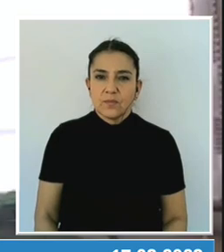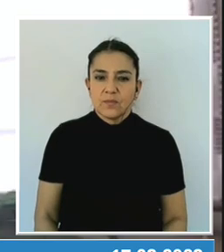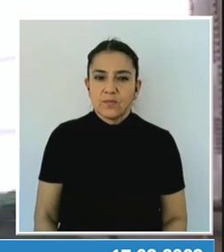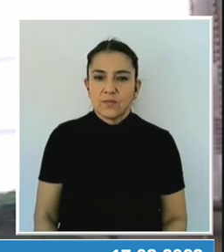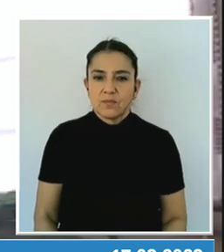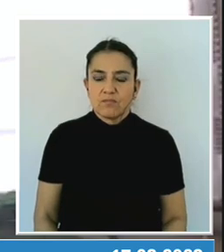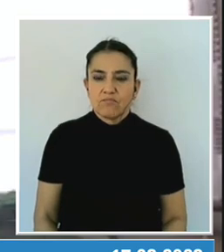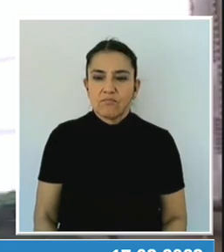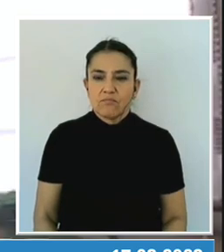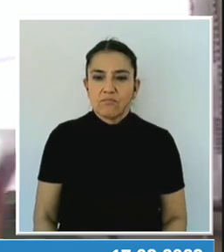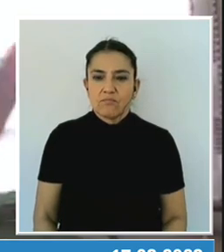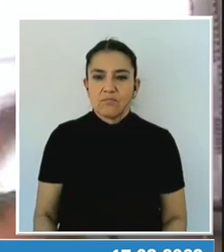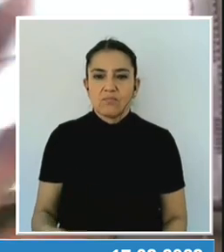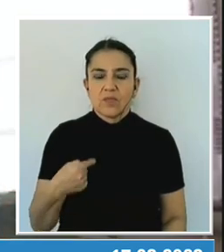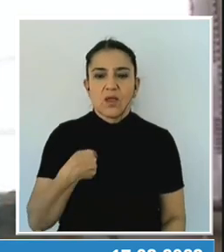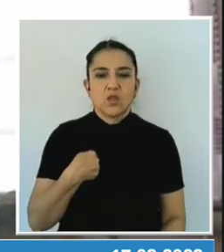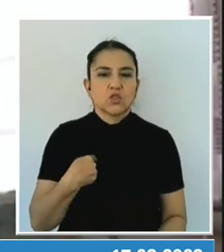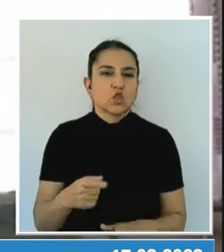yo trataría